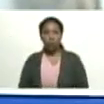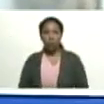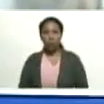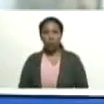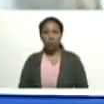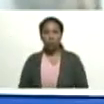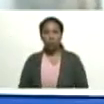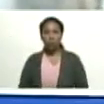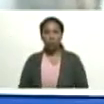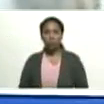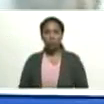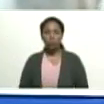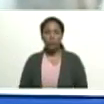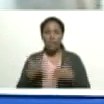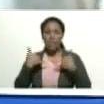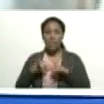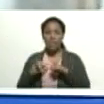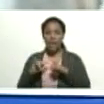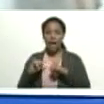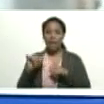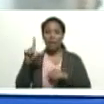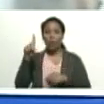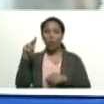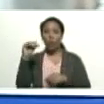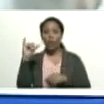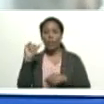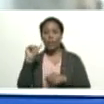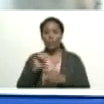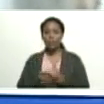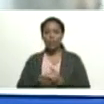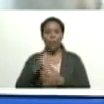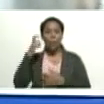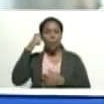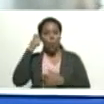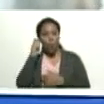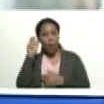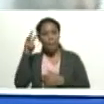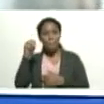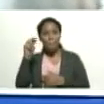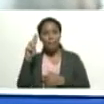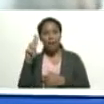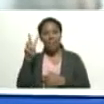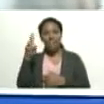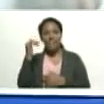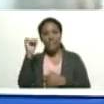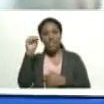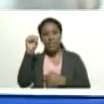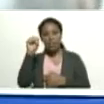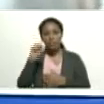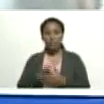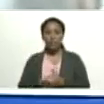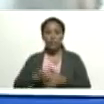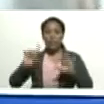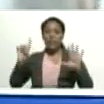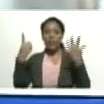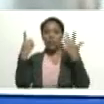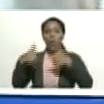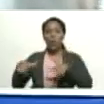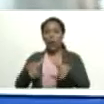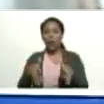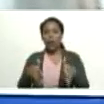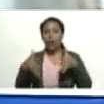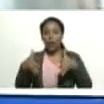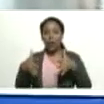La hija de Luis Andrade. Marvin Quintero Barrillas, sexto lugar, Hacienda